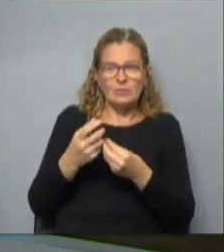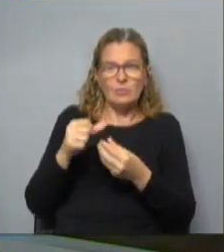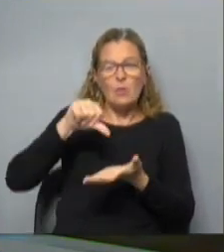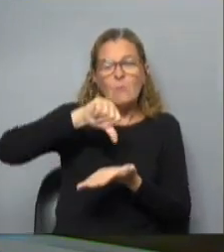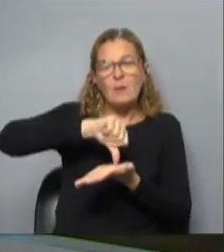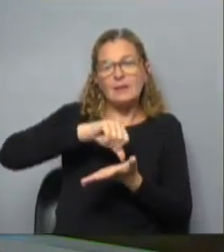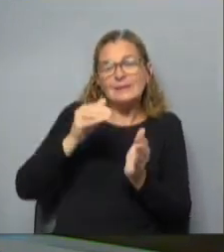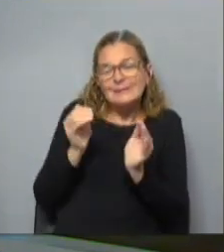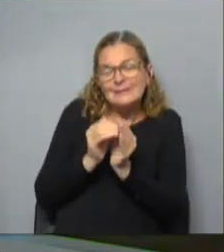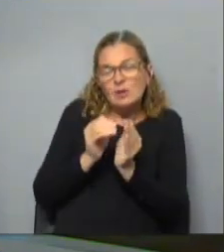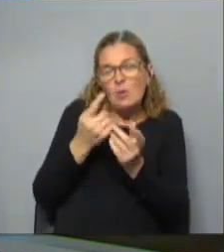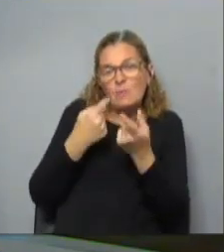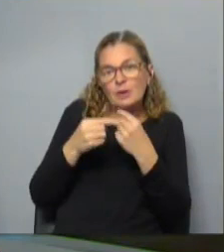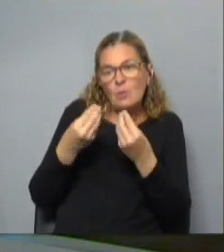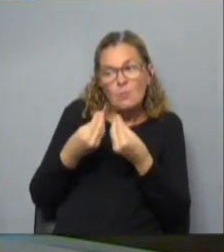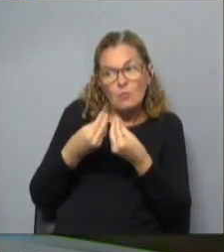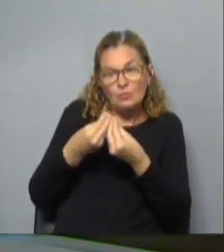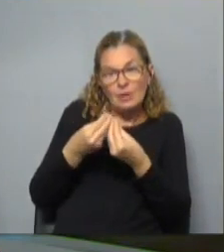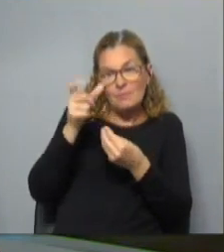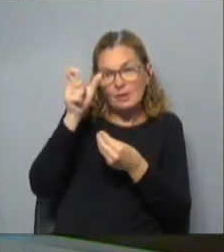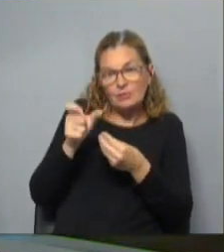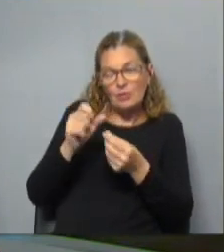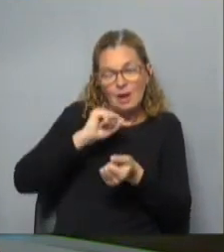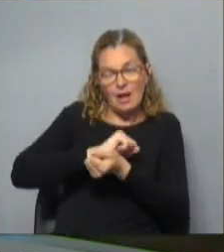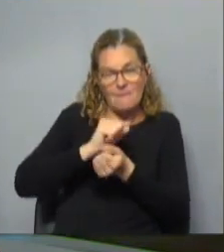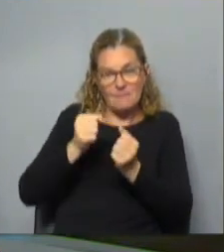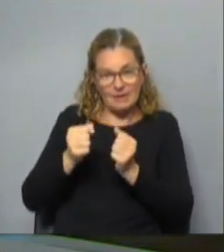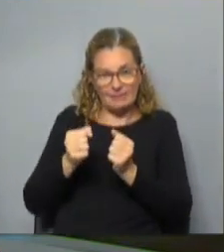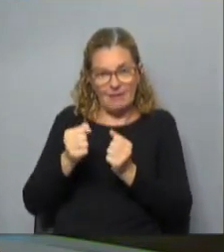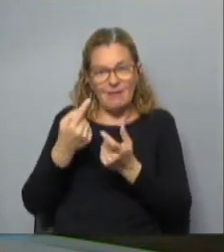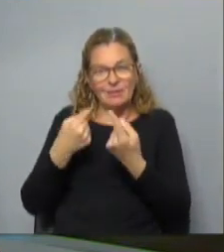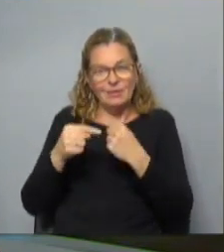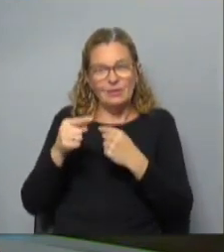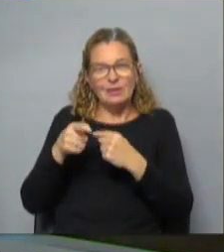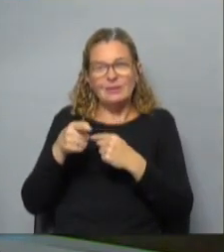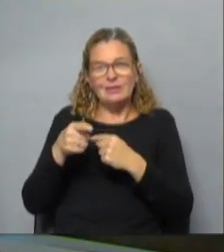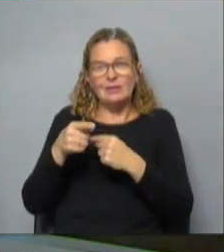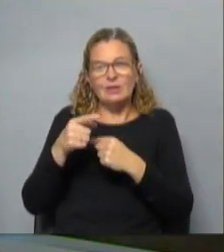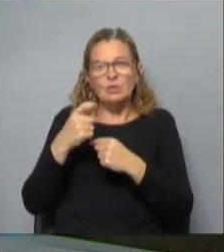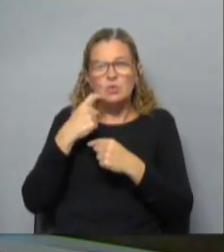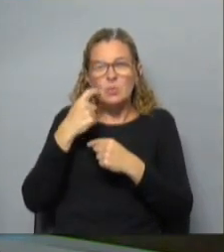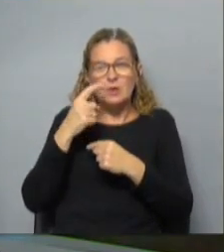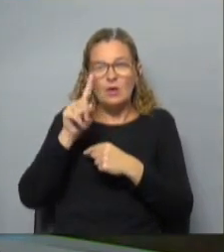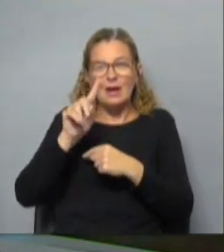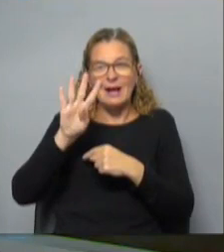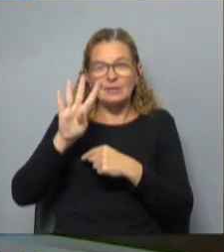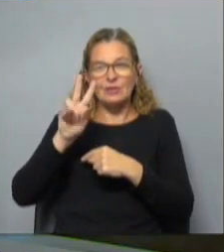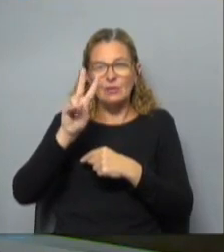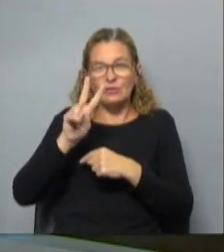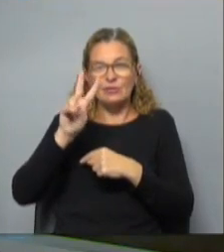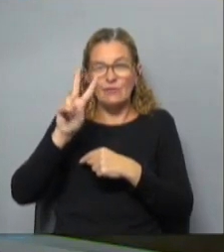país chico con una tasa altísima de personas en la cárcel y de hecho ocupamos el puesto 14 de